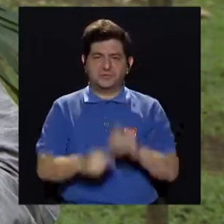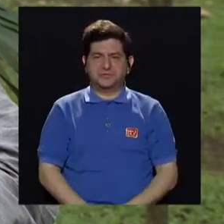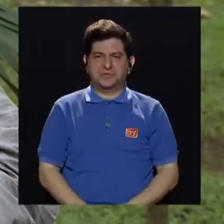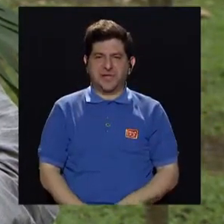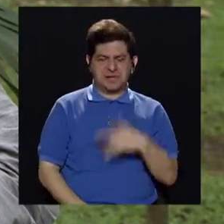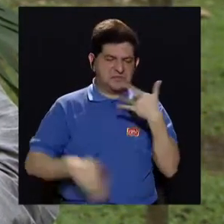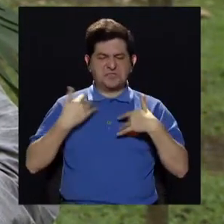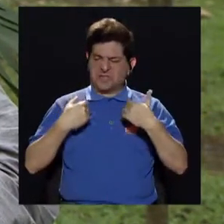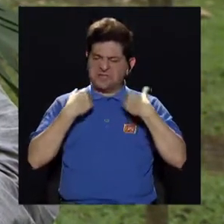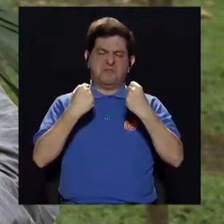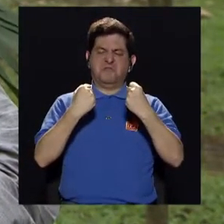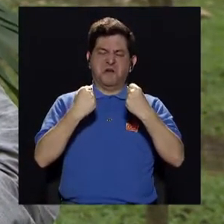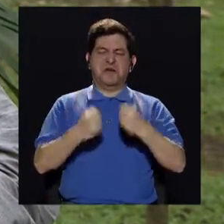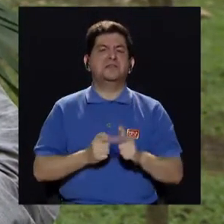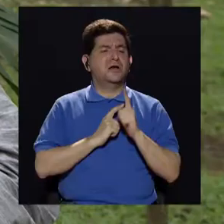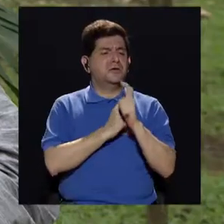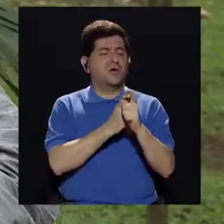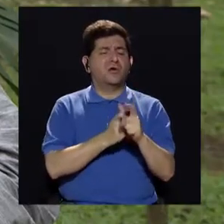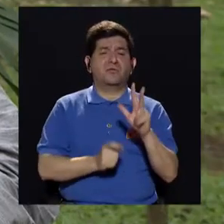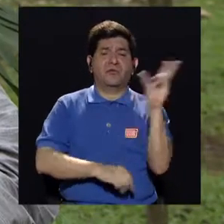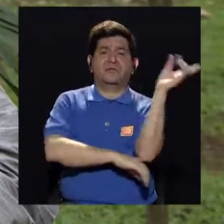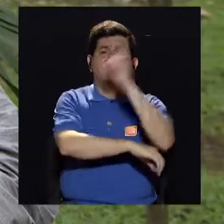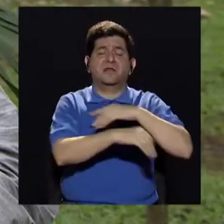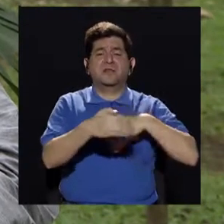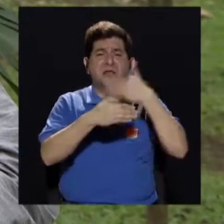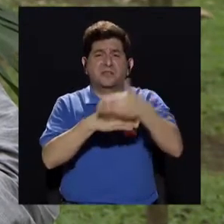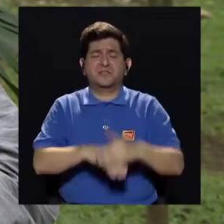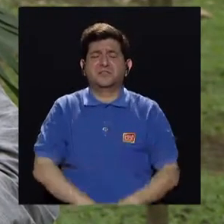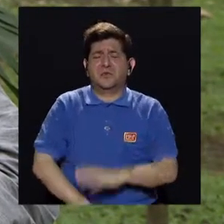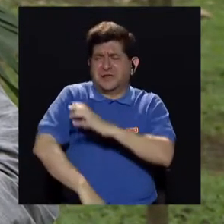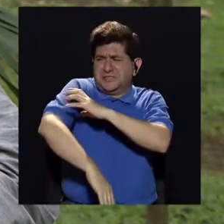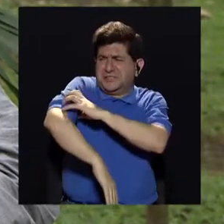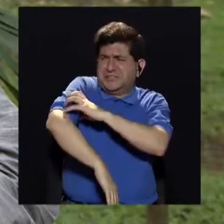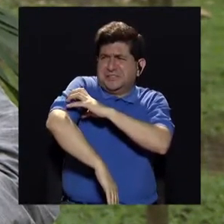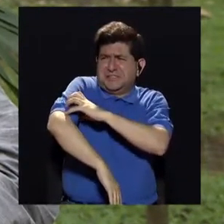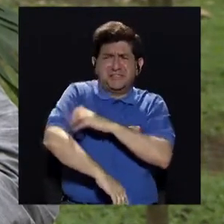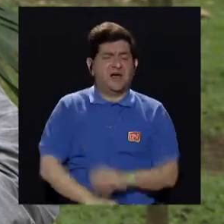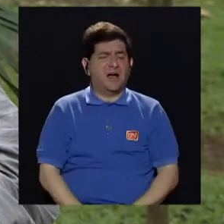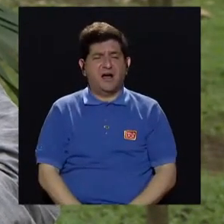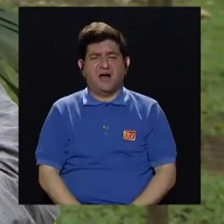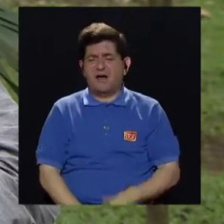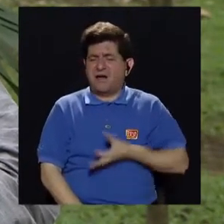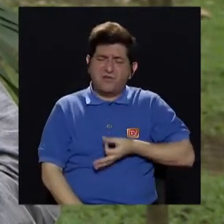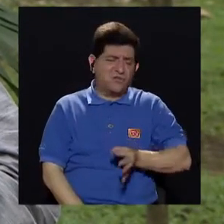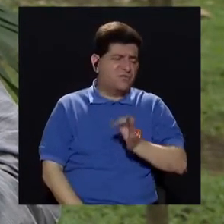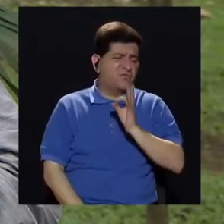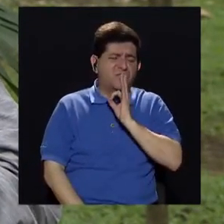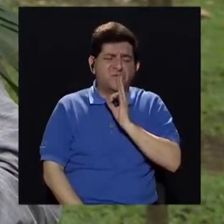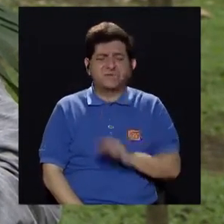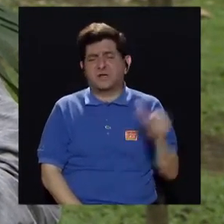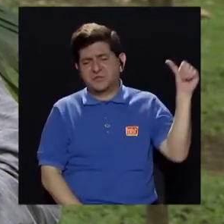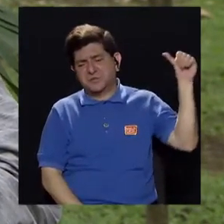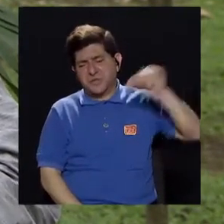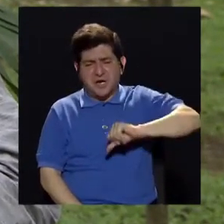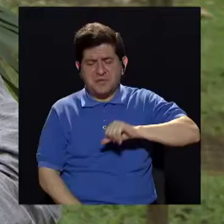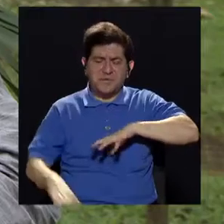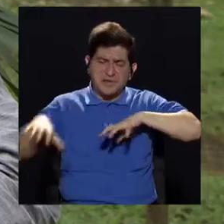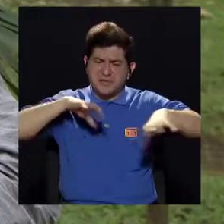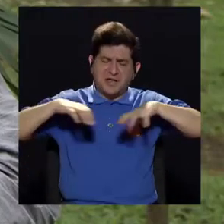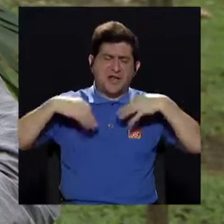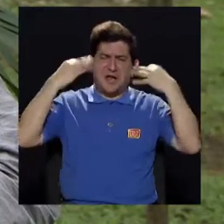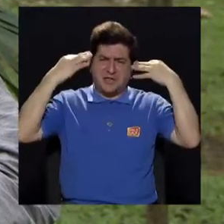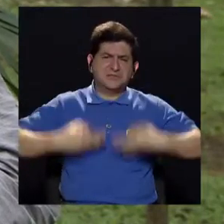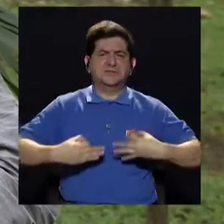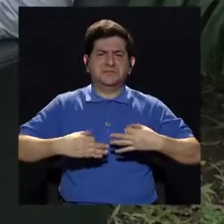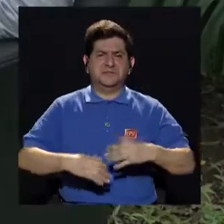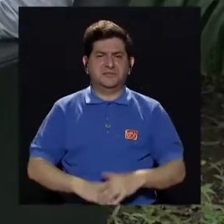se envalentonó y se tiró a correr y 3 días después quedó muy arratonado y sumando un fracaso más a esos intentos por hacer actividad